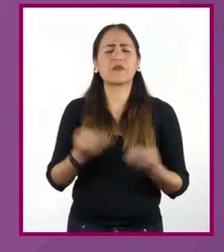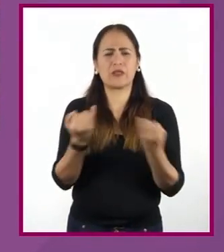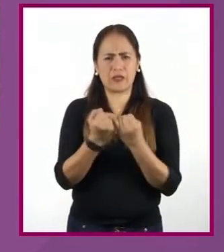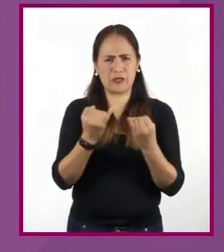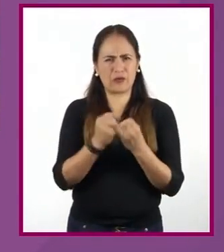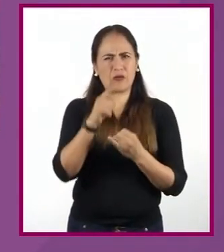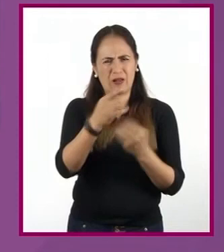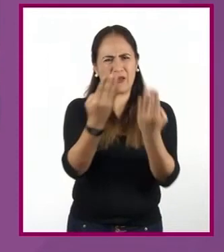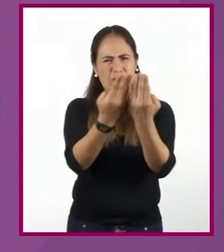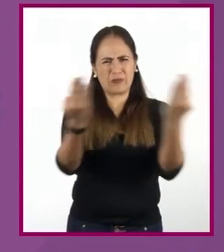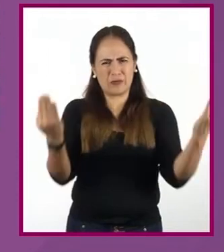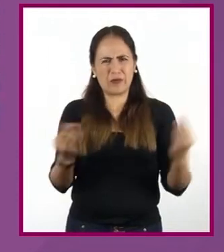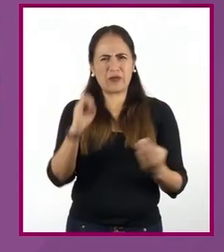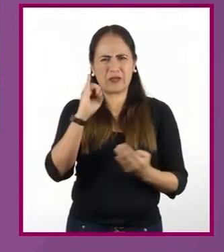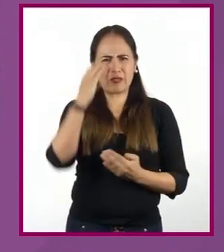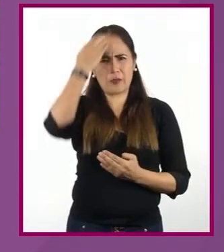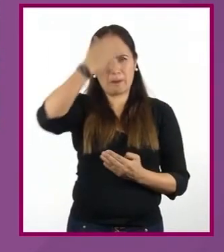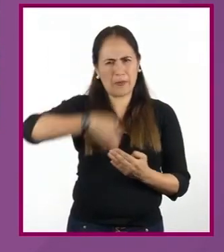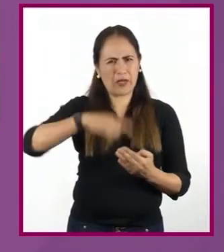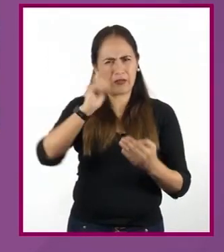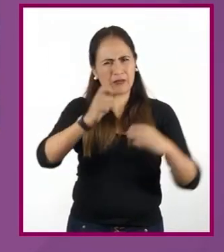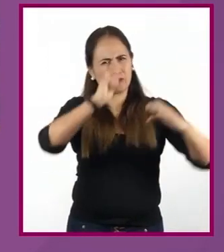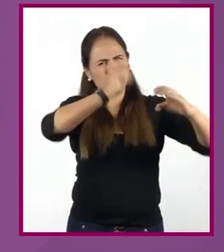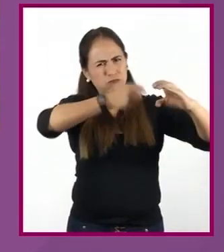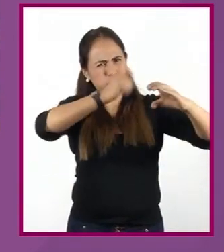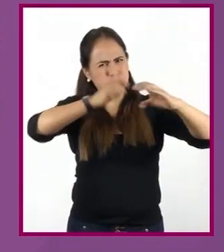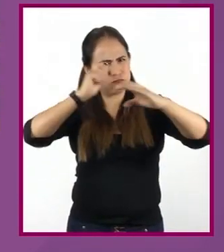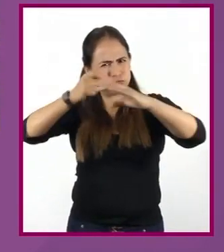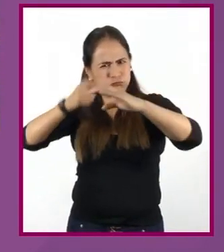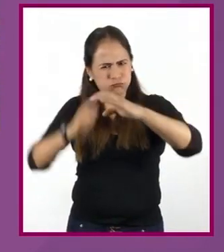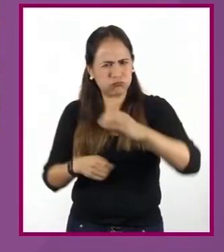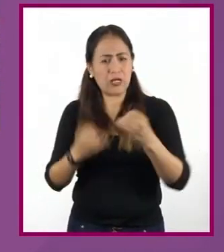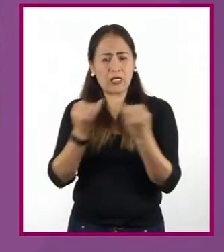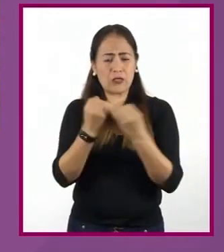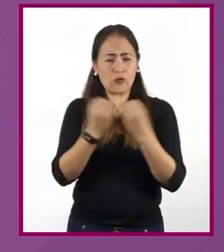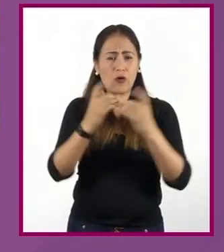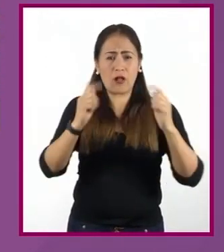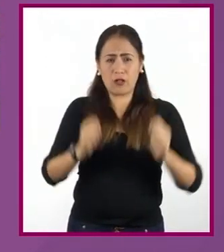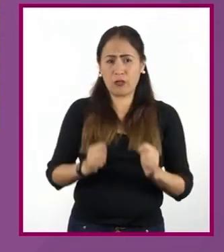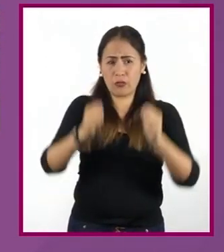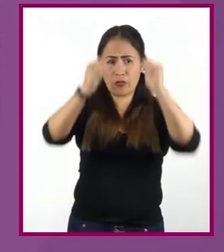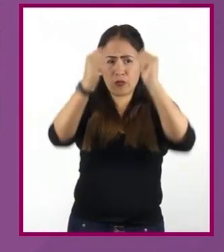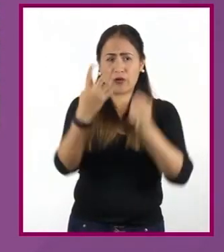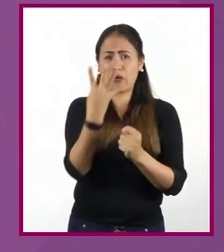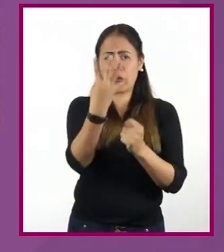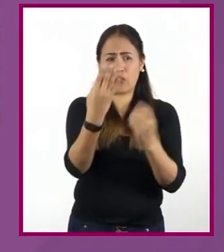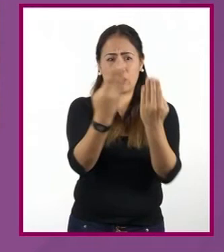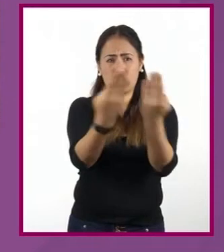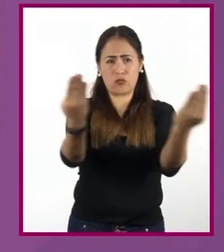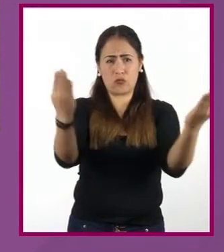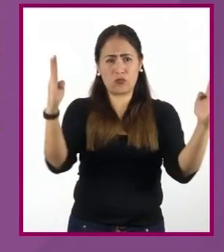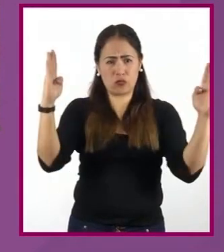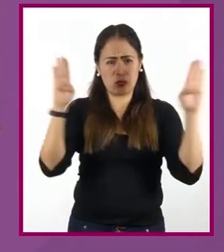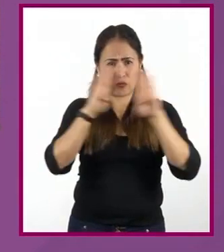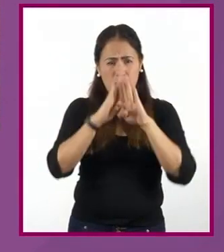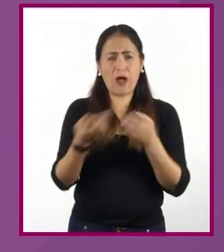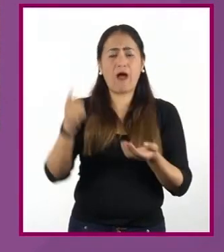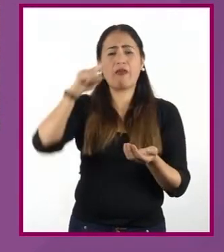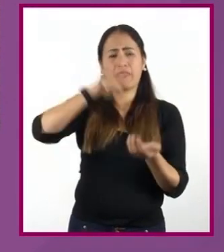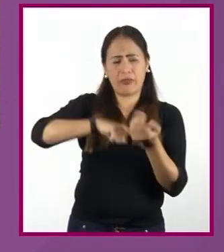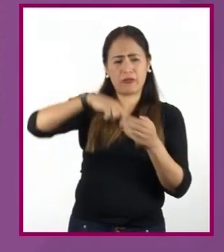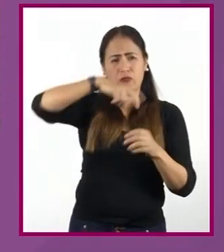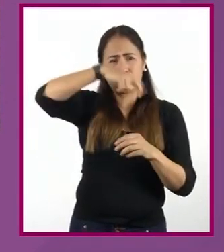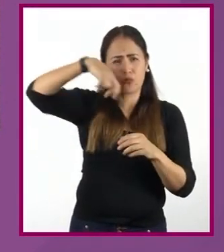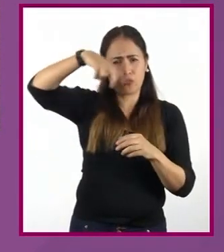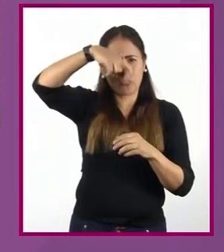escritura jeroglífica y decoraciones en estuco. Sobresale una torre de 4 cuerpos, en cuyo interior una escalinata